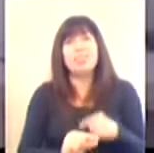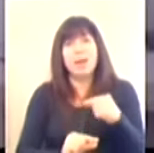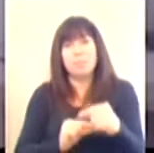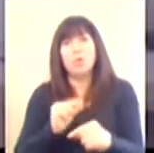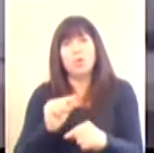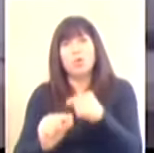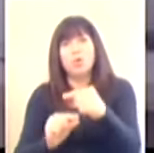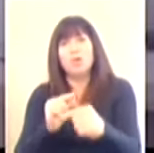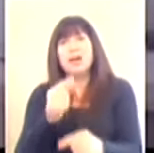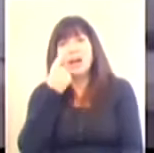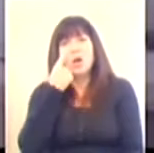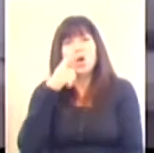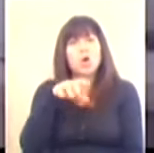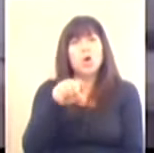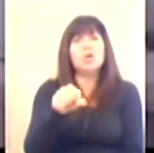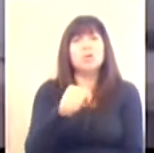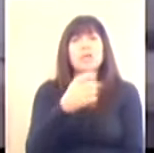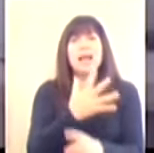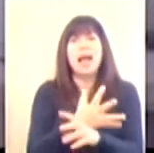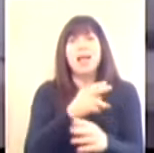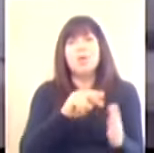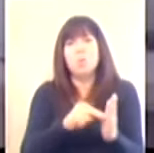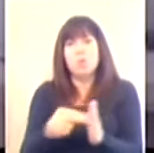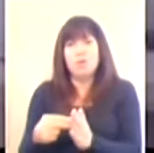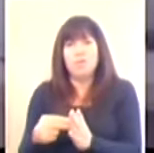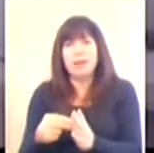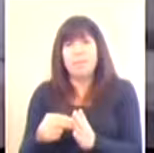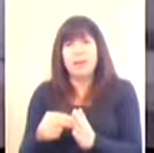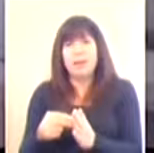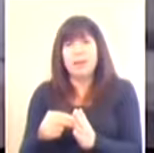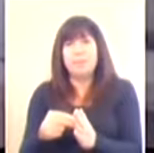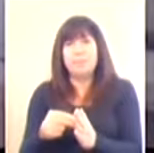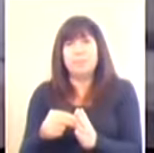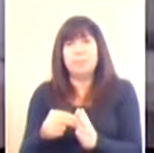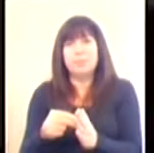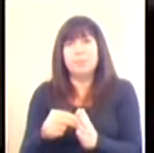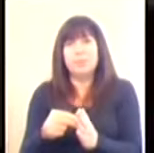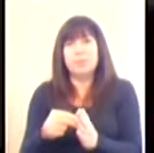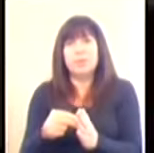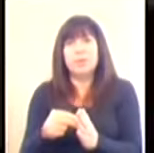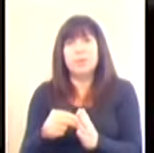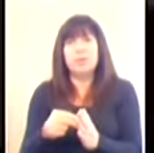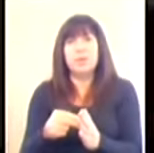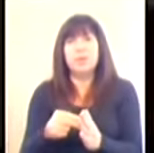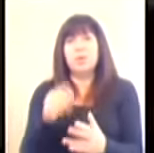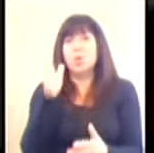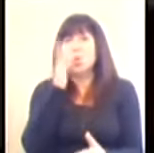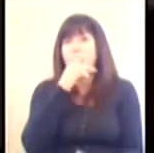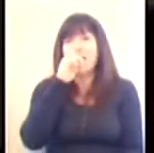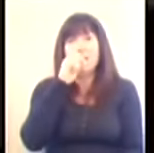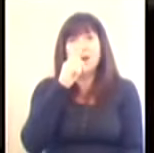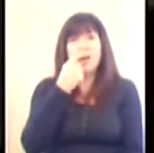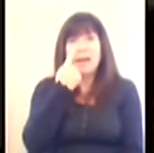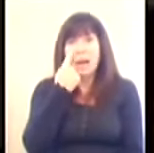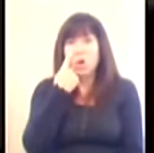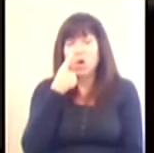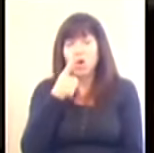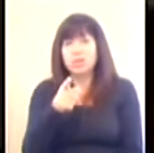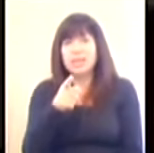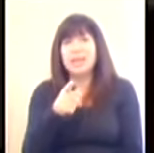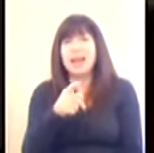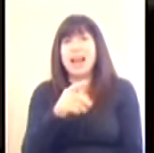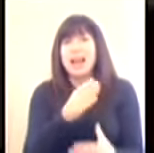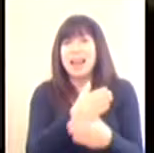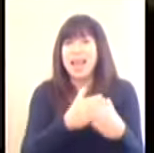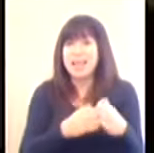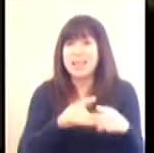con reconocer que hay un problema. Y por lo tanto, si es que no reconoces que la leña en su forma actual